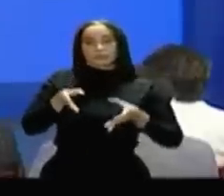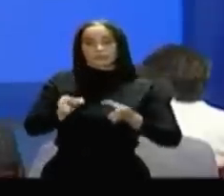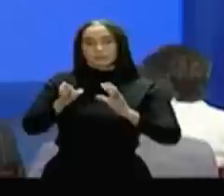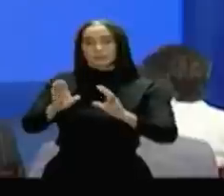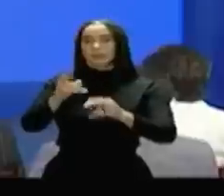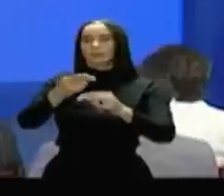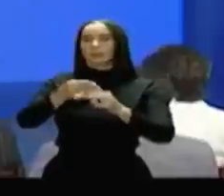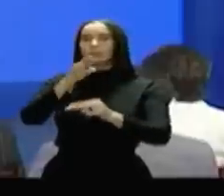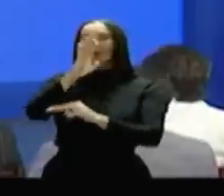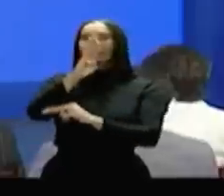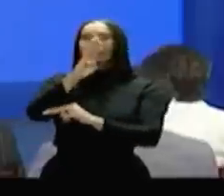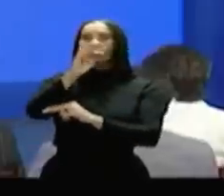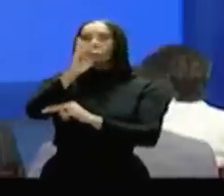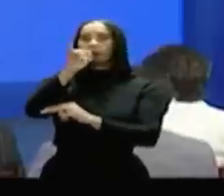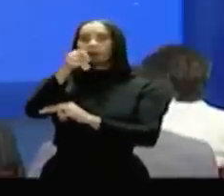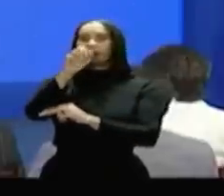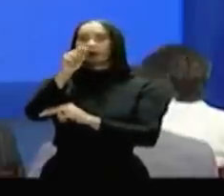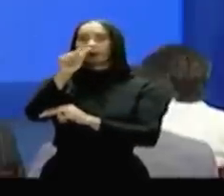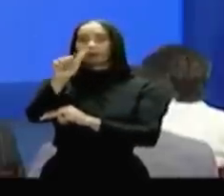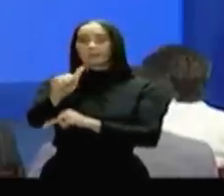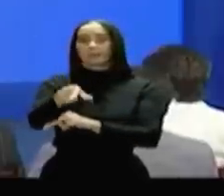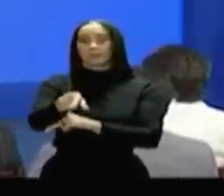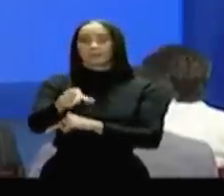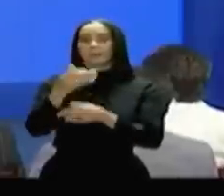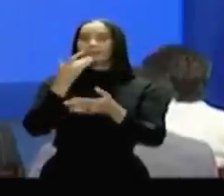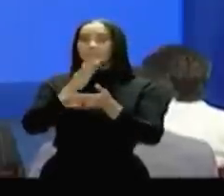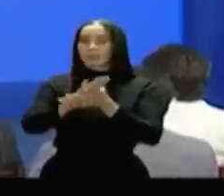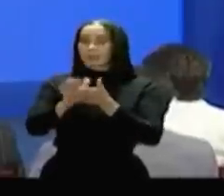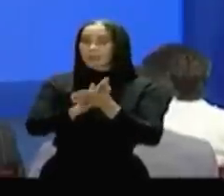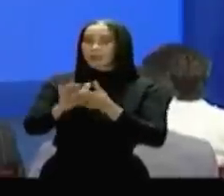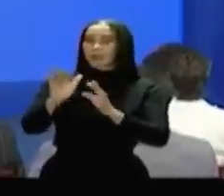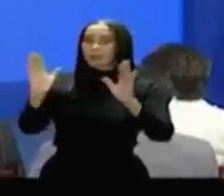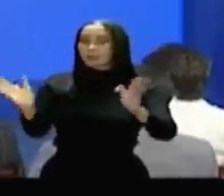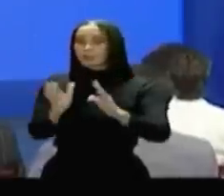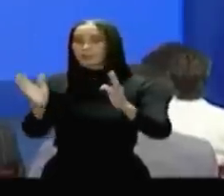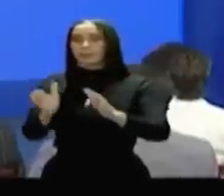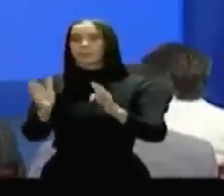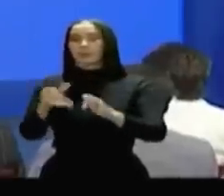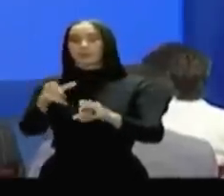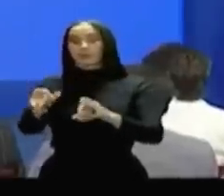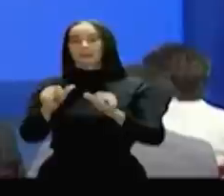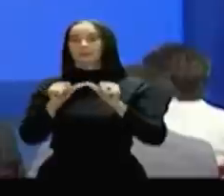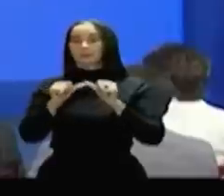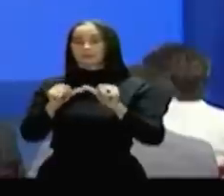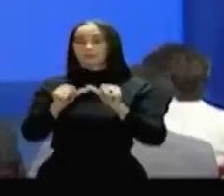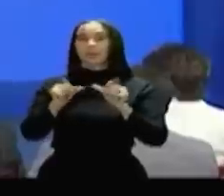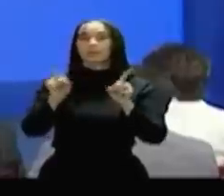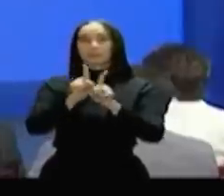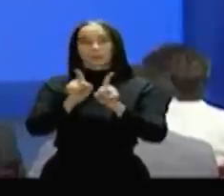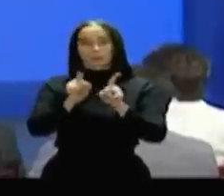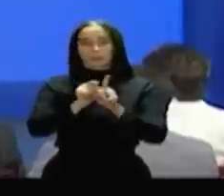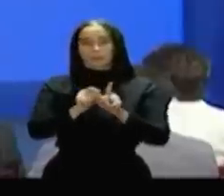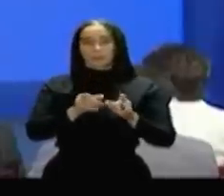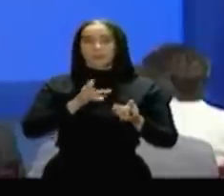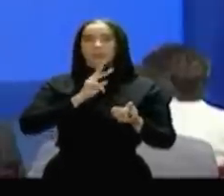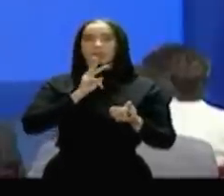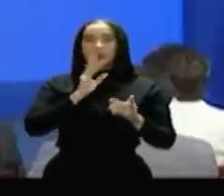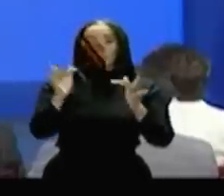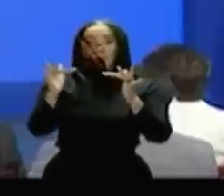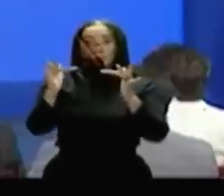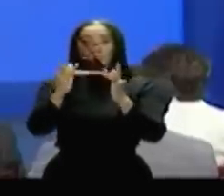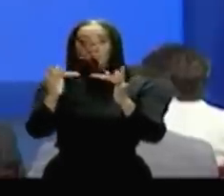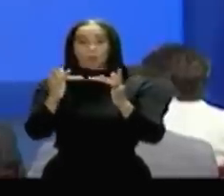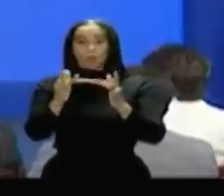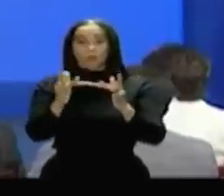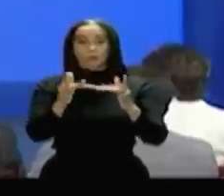Aquí tienen ustedes todo. Río Masacre a punto de desaparecer por fuerte contaminación. Esto es mayo del